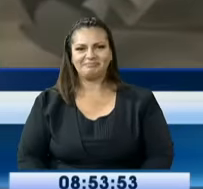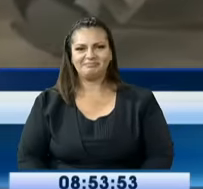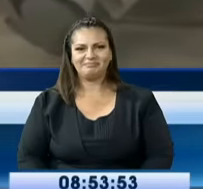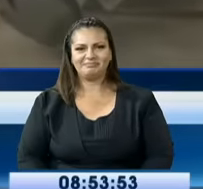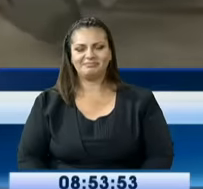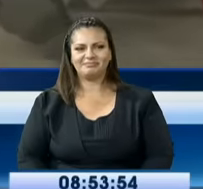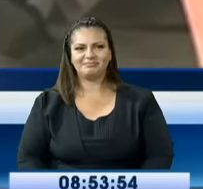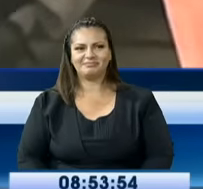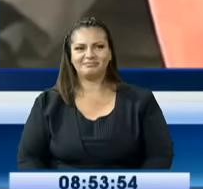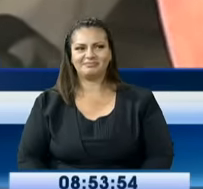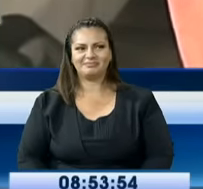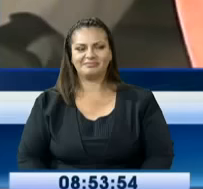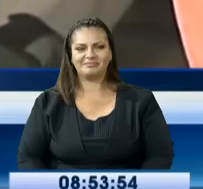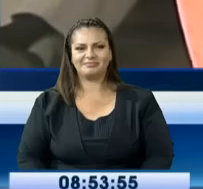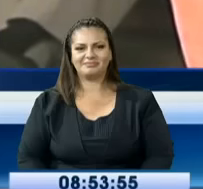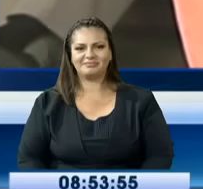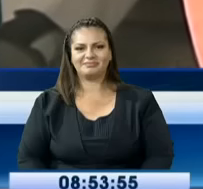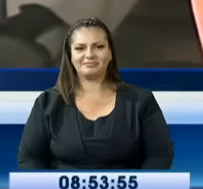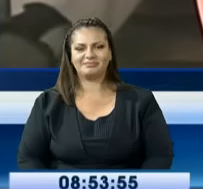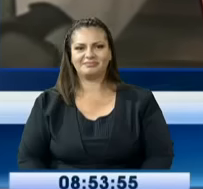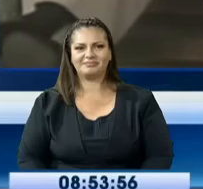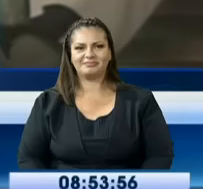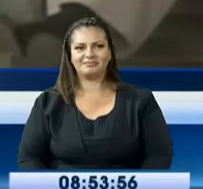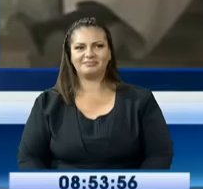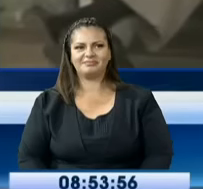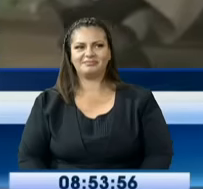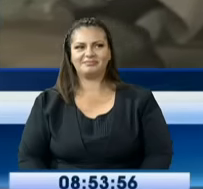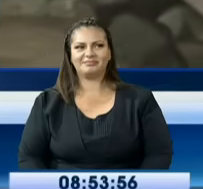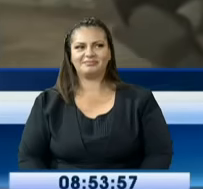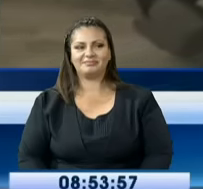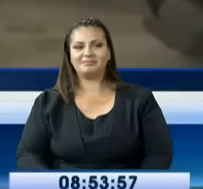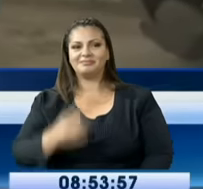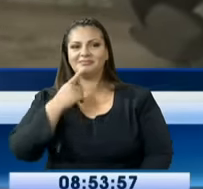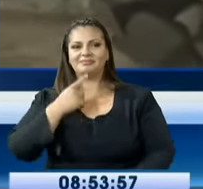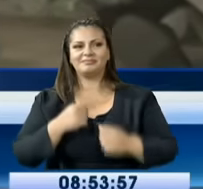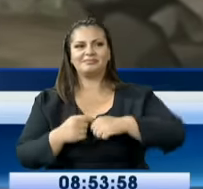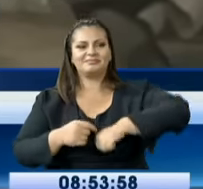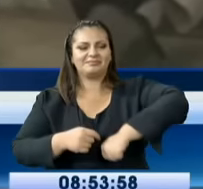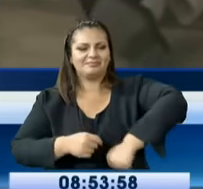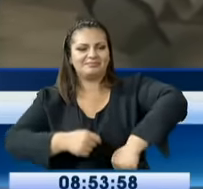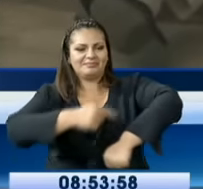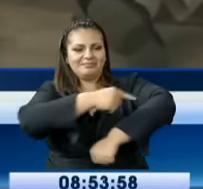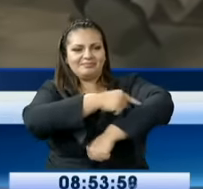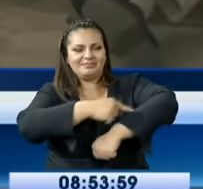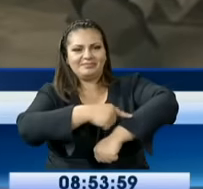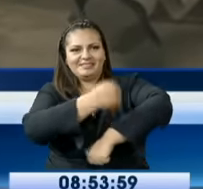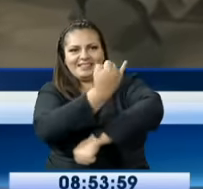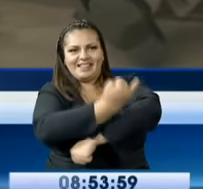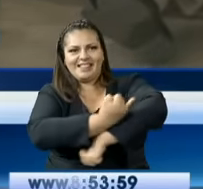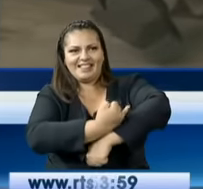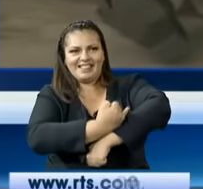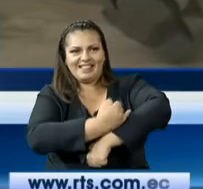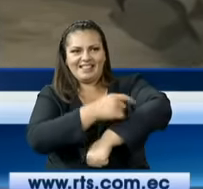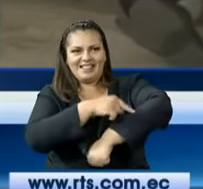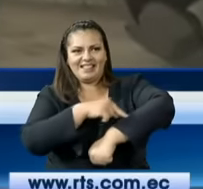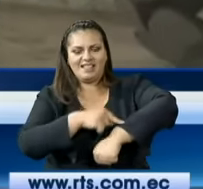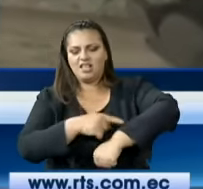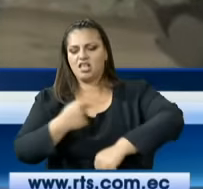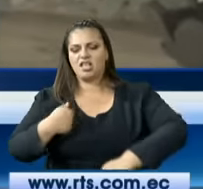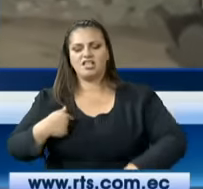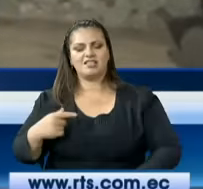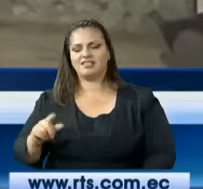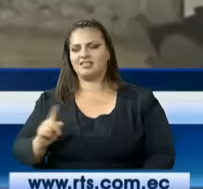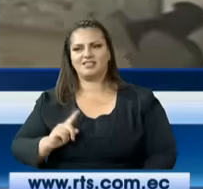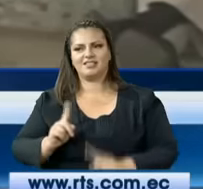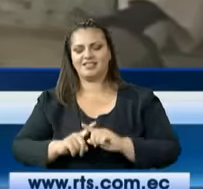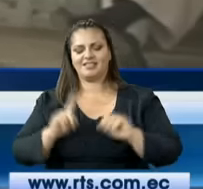Huguito, las piernas también. Mírele. El ancla también aquí. ¿Usted tiene así, Hugo? Dice Popeye, no, yo no uso tatuajes de ningún tipo,